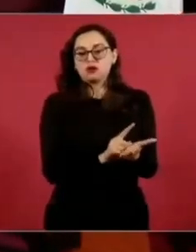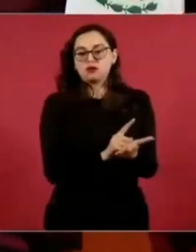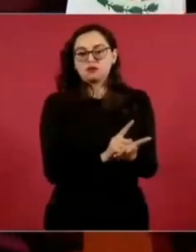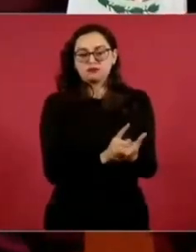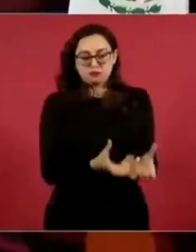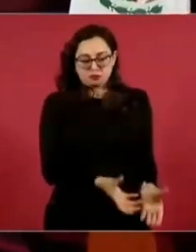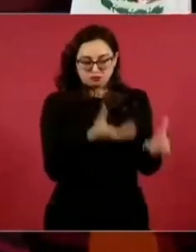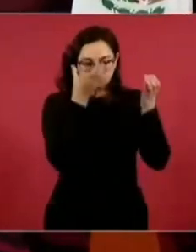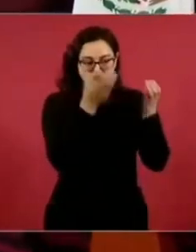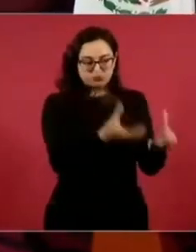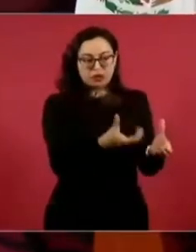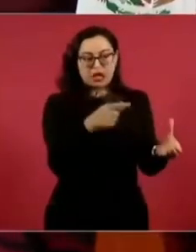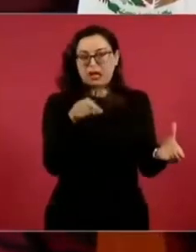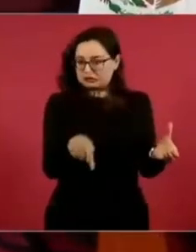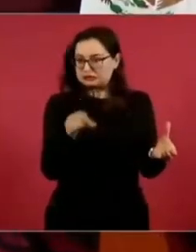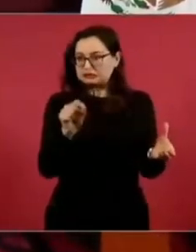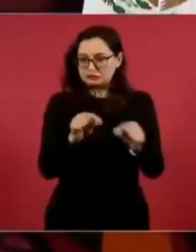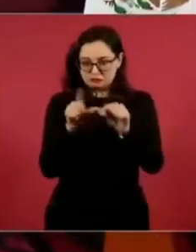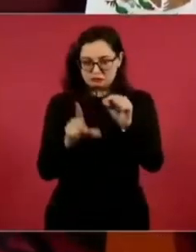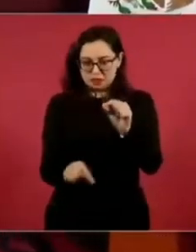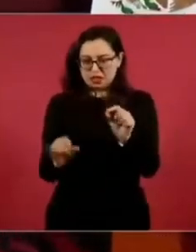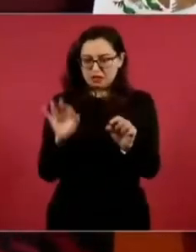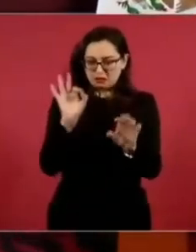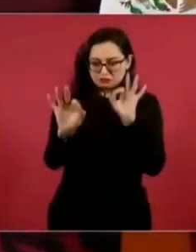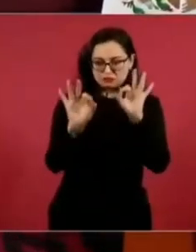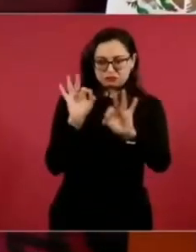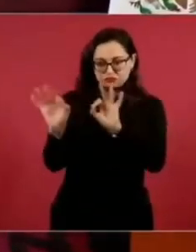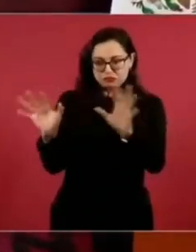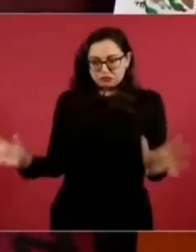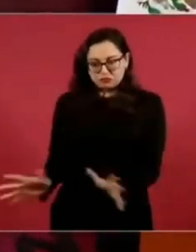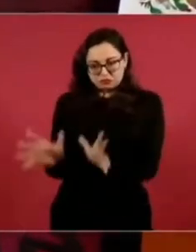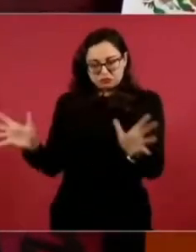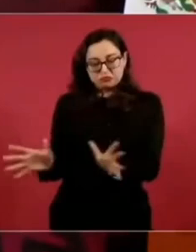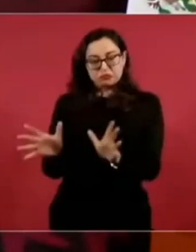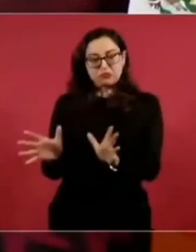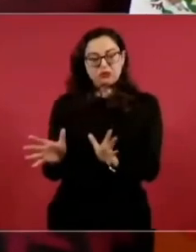mercado para que se incrementara el consumo